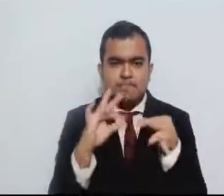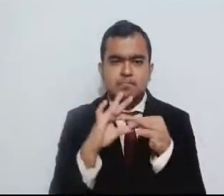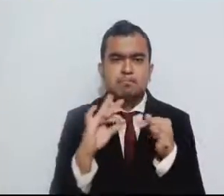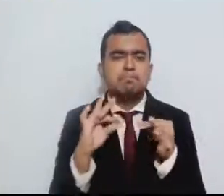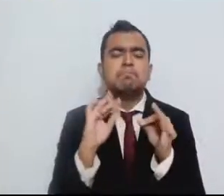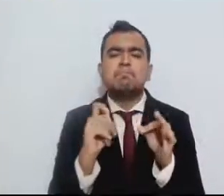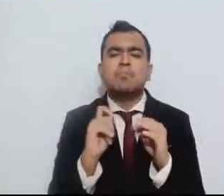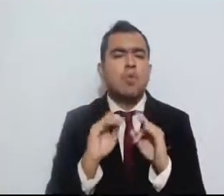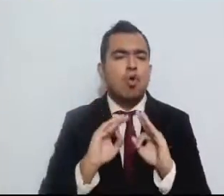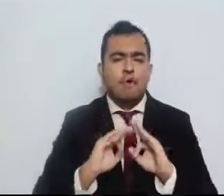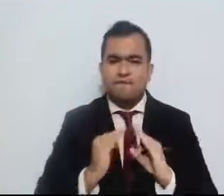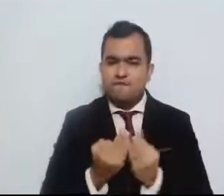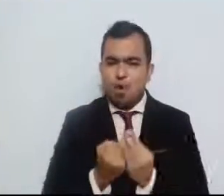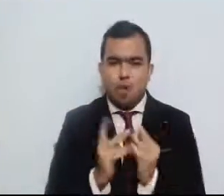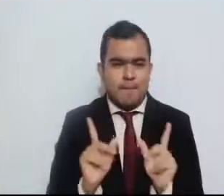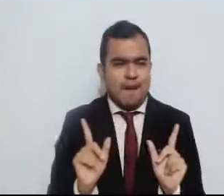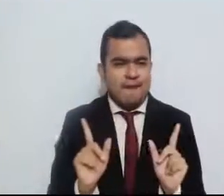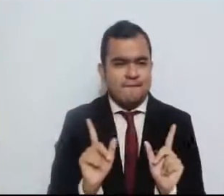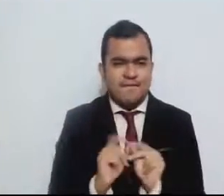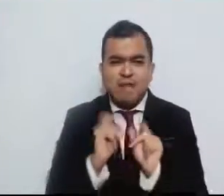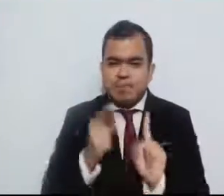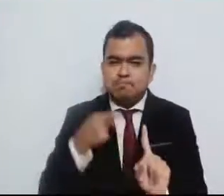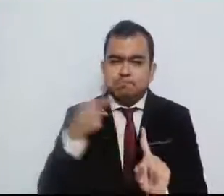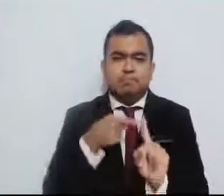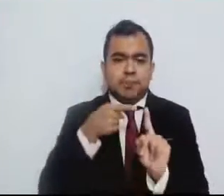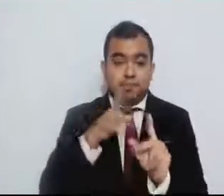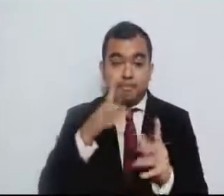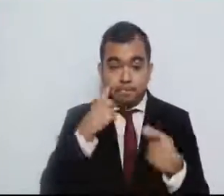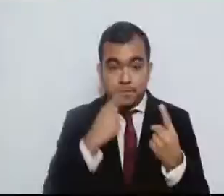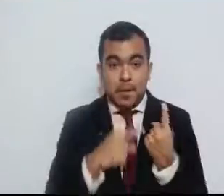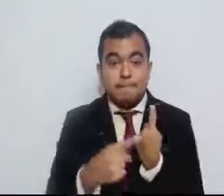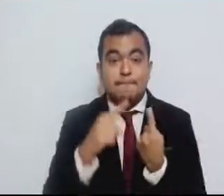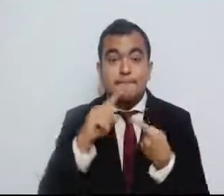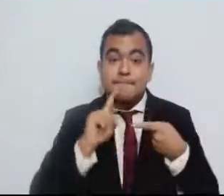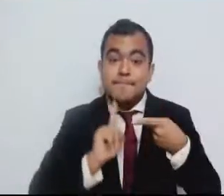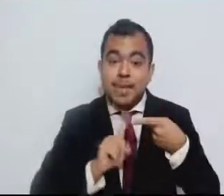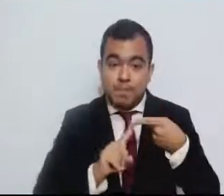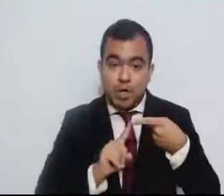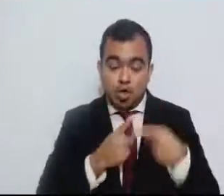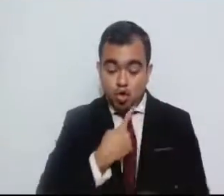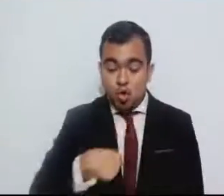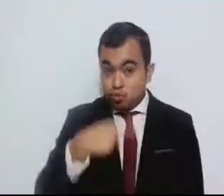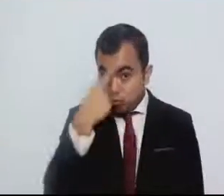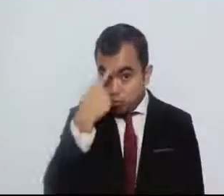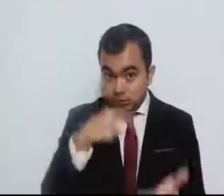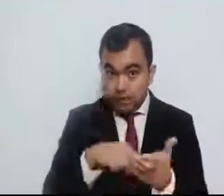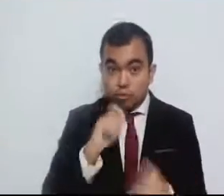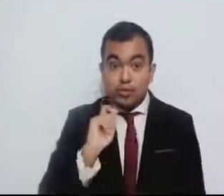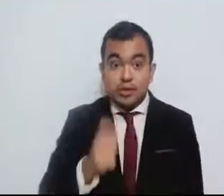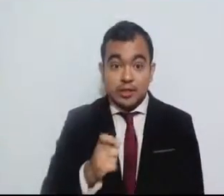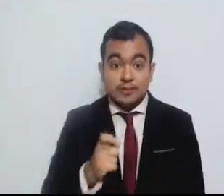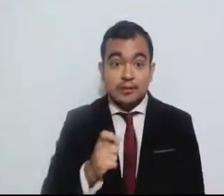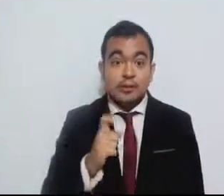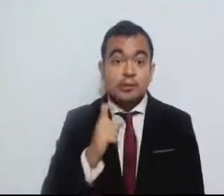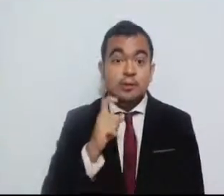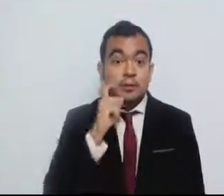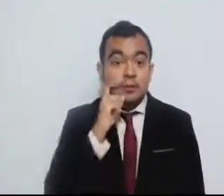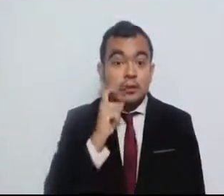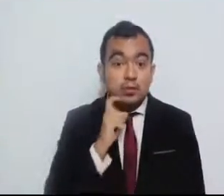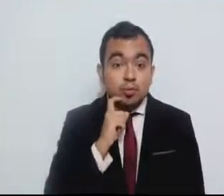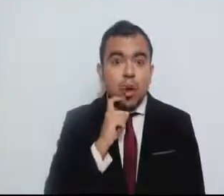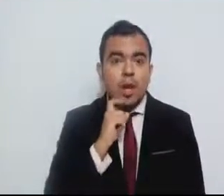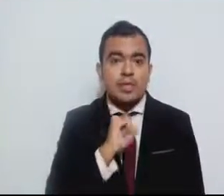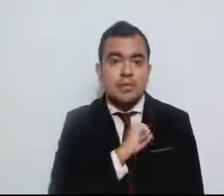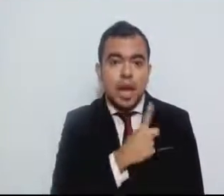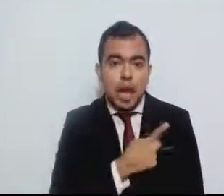muy breve y concisa. Primero, nosotros creemos que la salud sexual no solo son las pláticas, no solo son